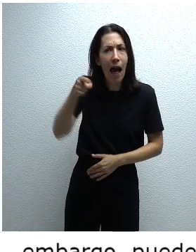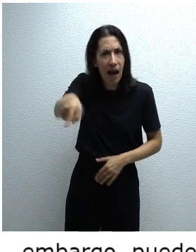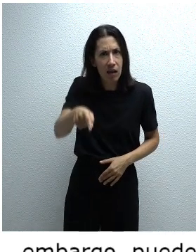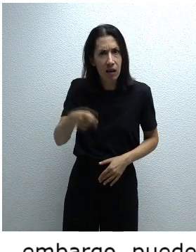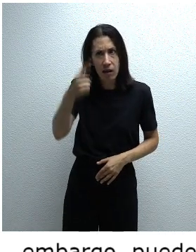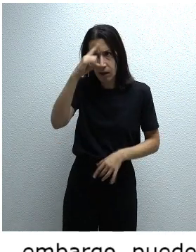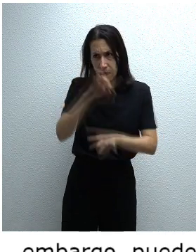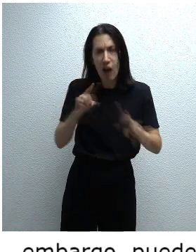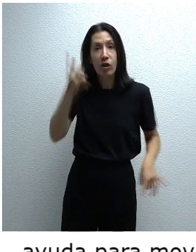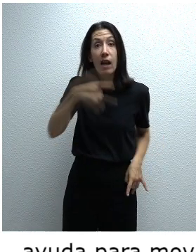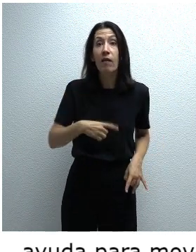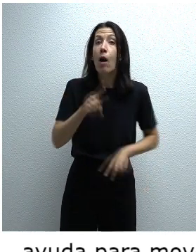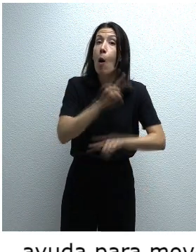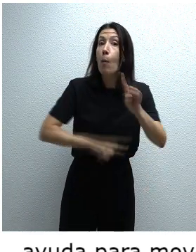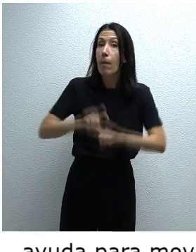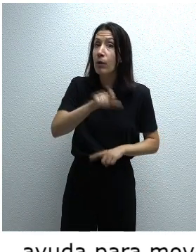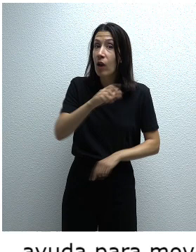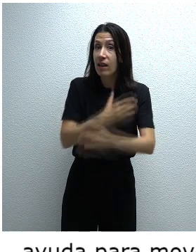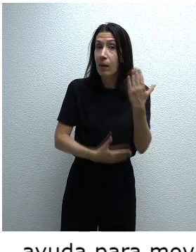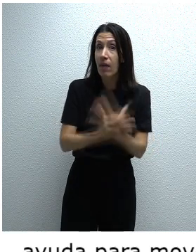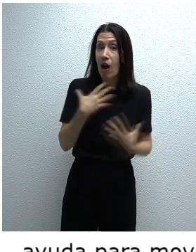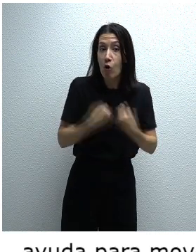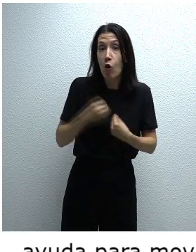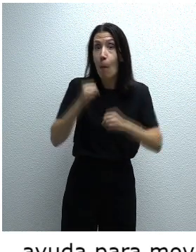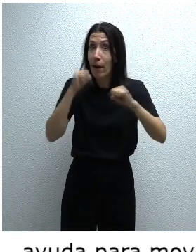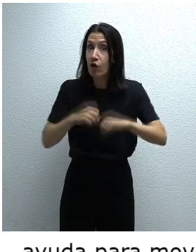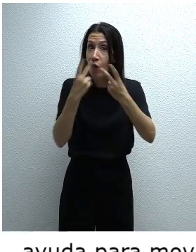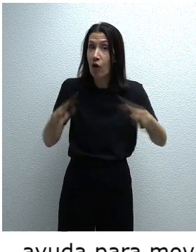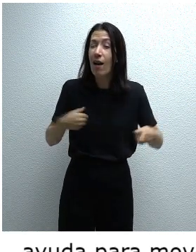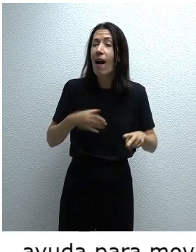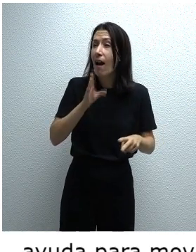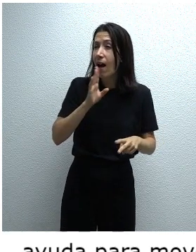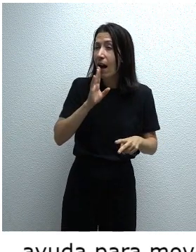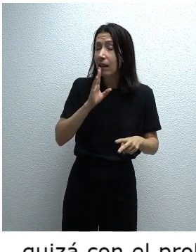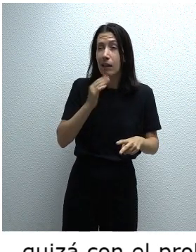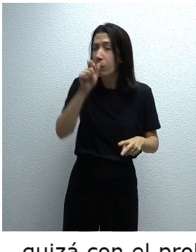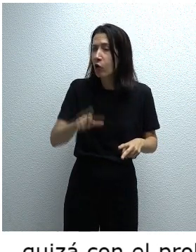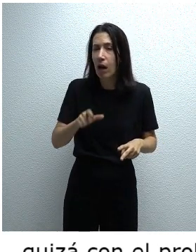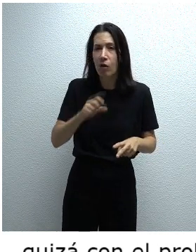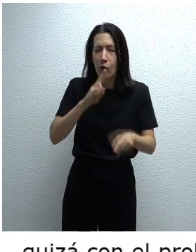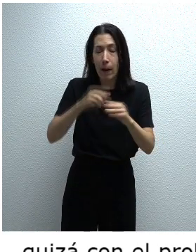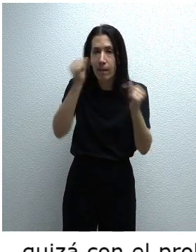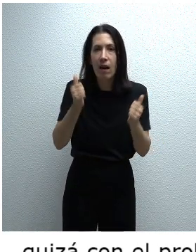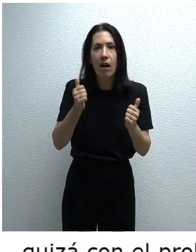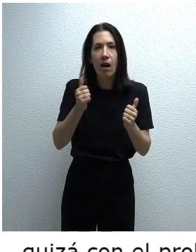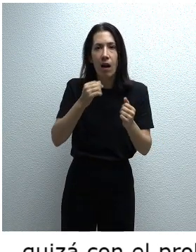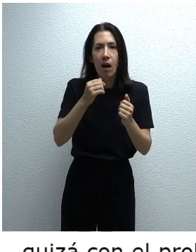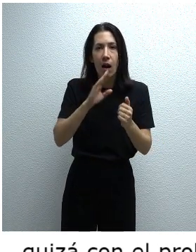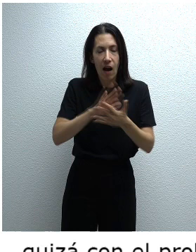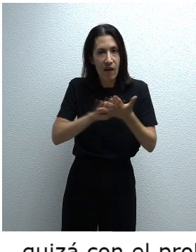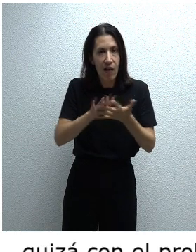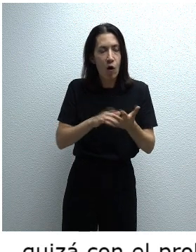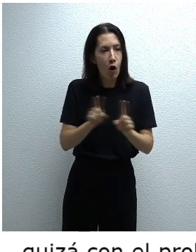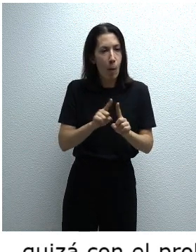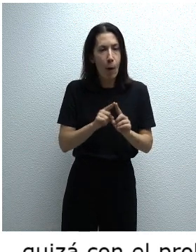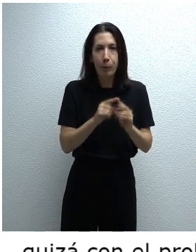el problema de personas con discapacidad y personas mayores, que antes lo ha comentado alguien, como que se nubla la persona, no se